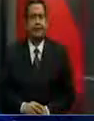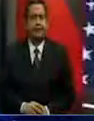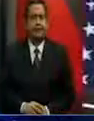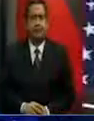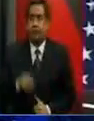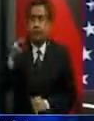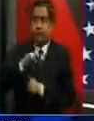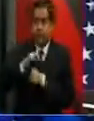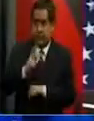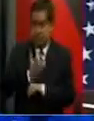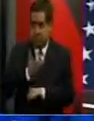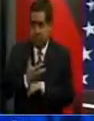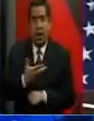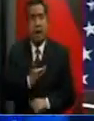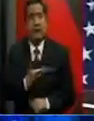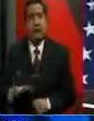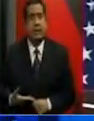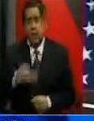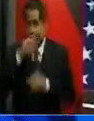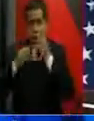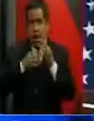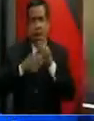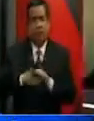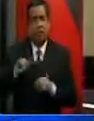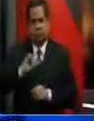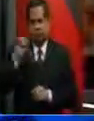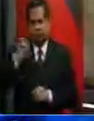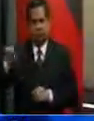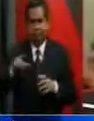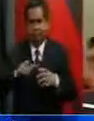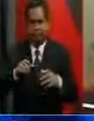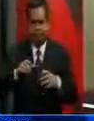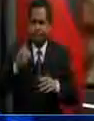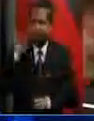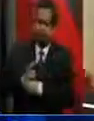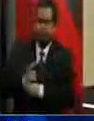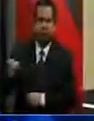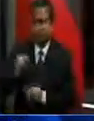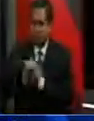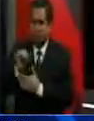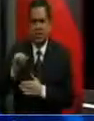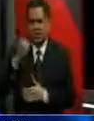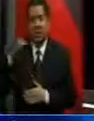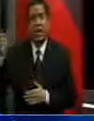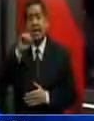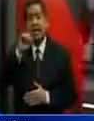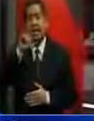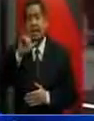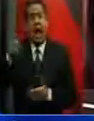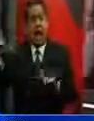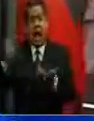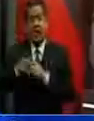El presidente de Estados Unidos informó que funcionarios de su país han concluido que el gobierno de Siria es responsable del ataque con armas químicas perpetrado el pasado